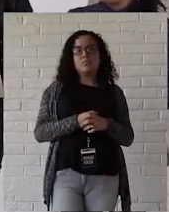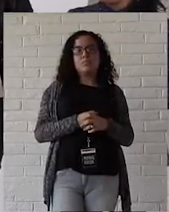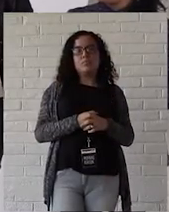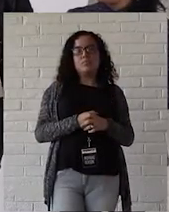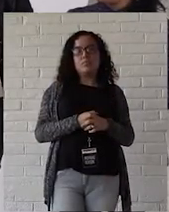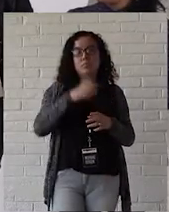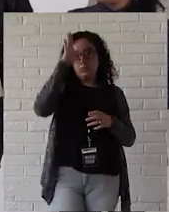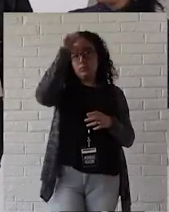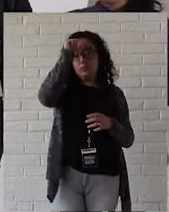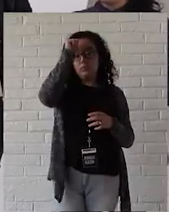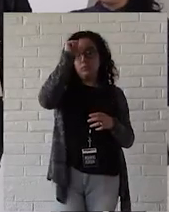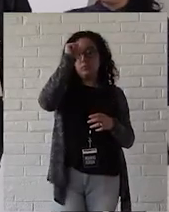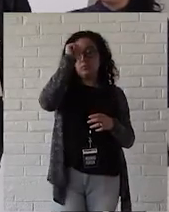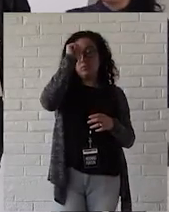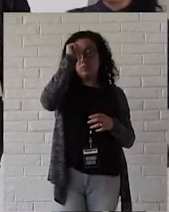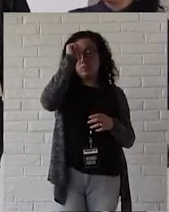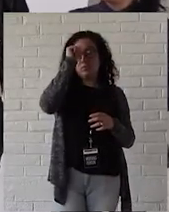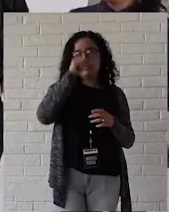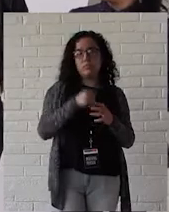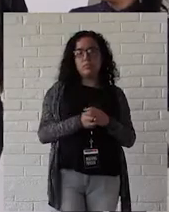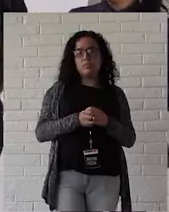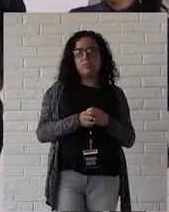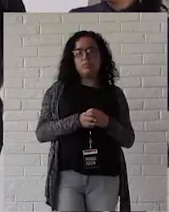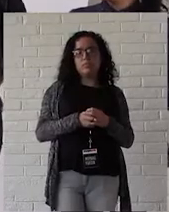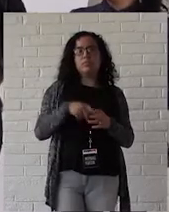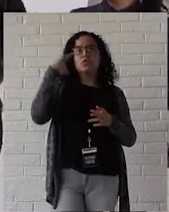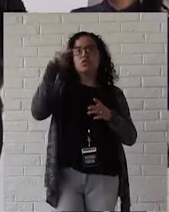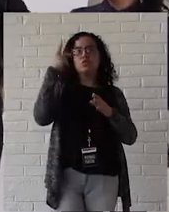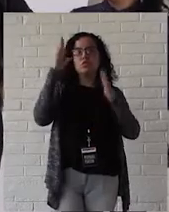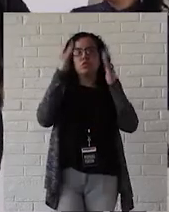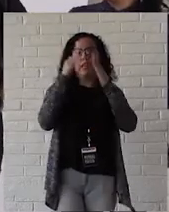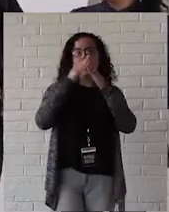¿Te acuerdas? No, es tu casa actual.